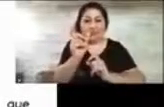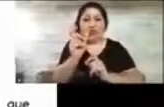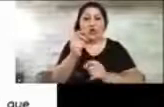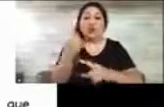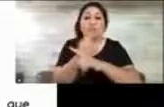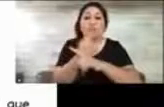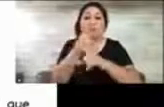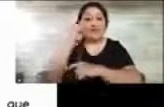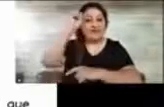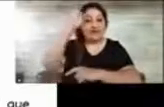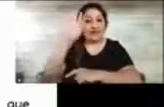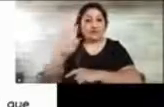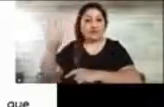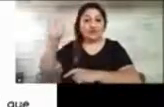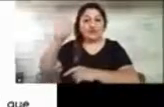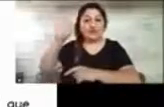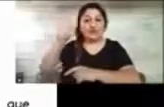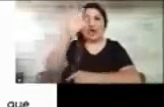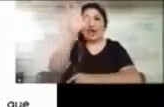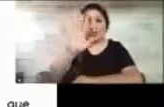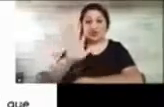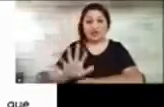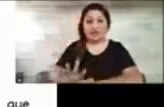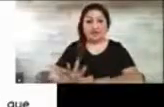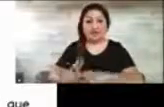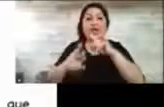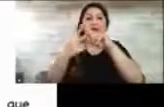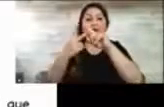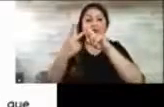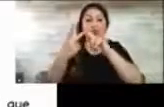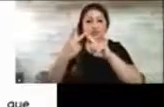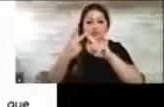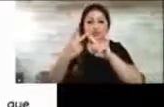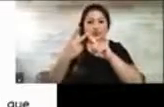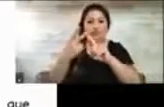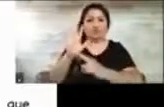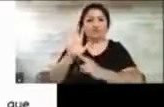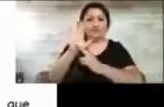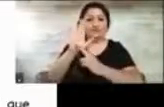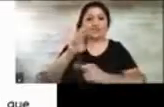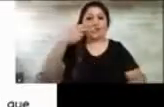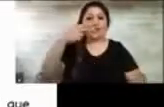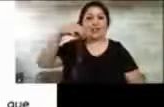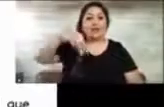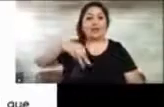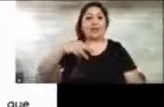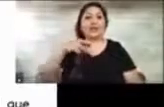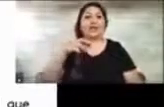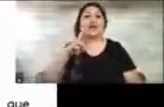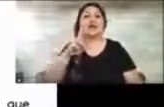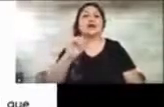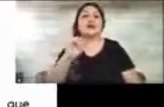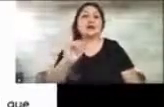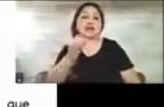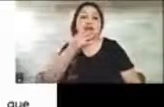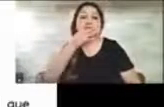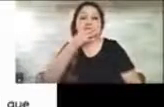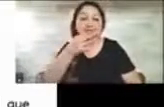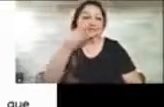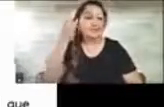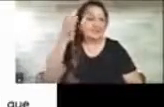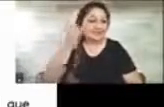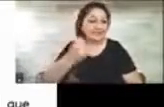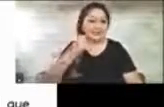geografía, estos dos grandes referentes. Por un lado, Henry destaca al hombre siempre en sus textos y en su